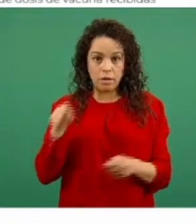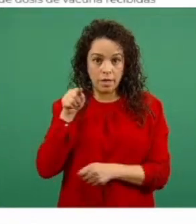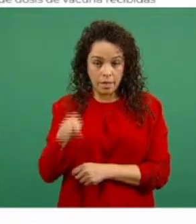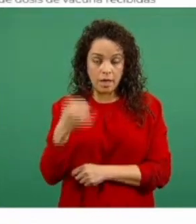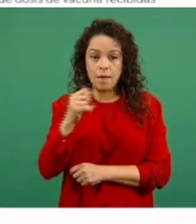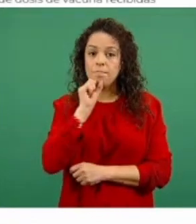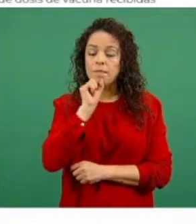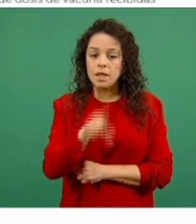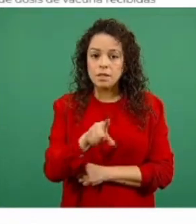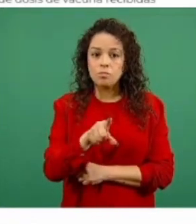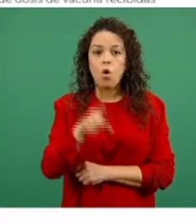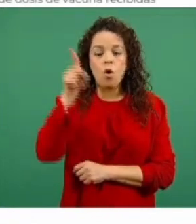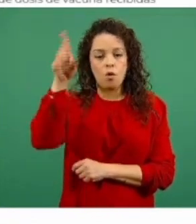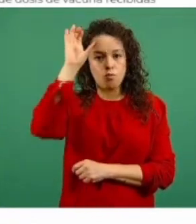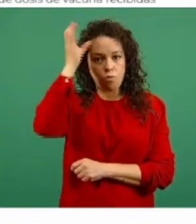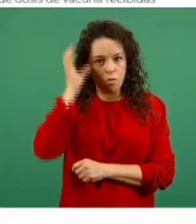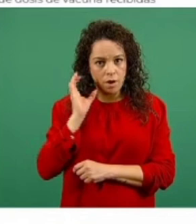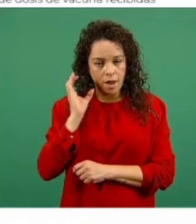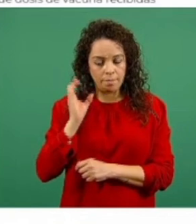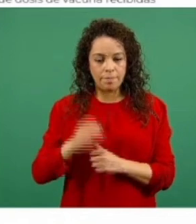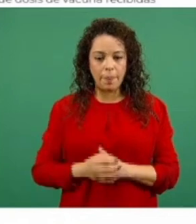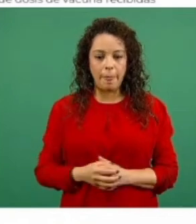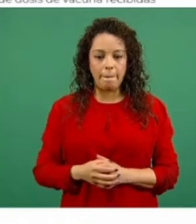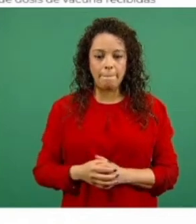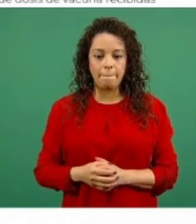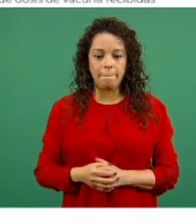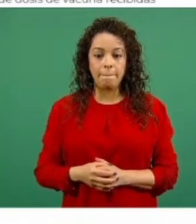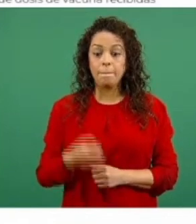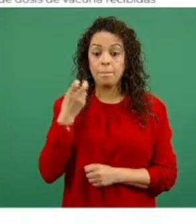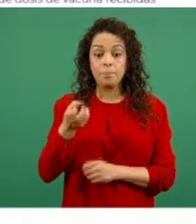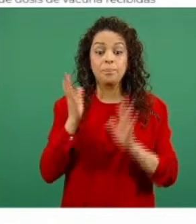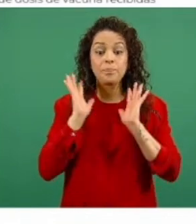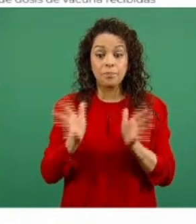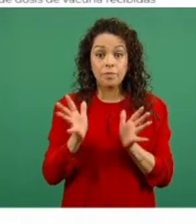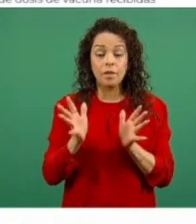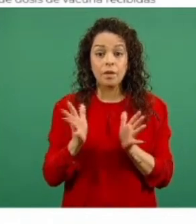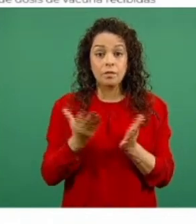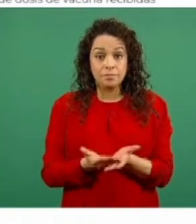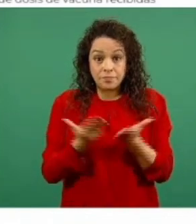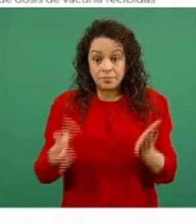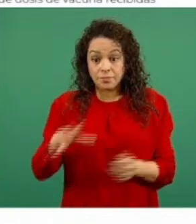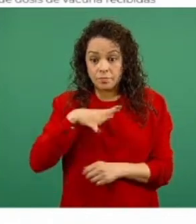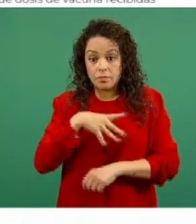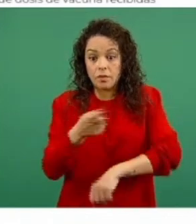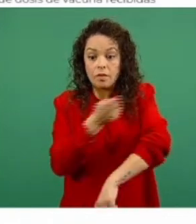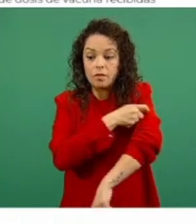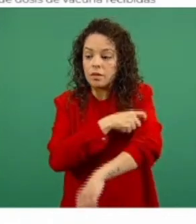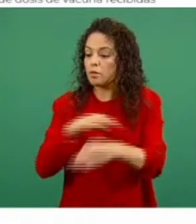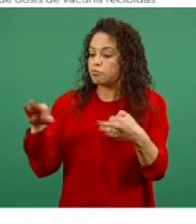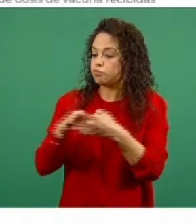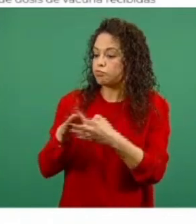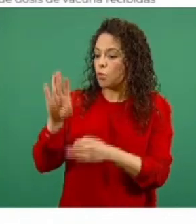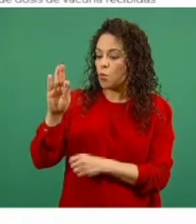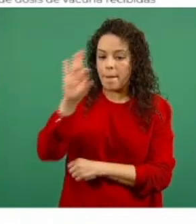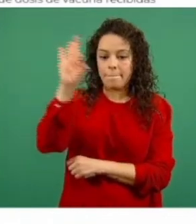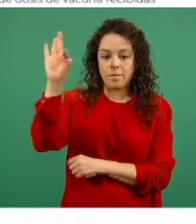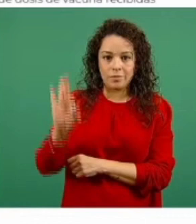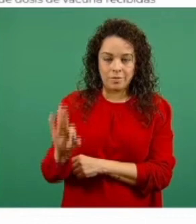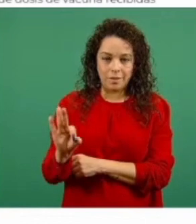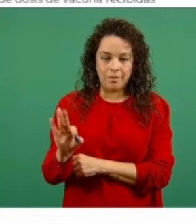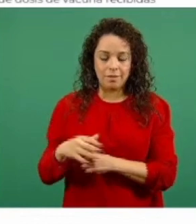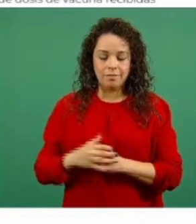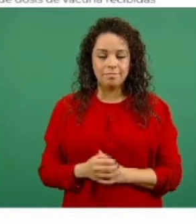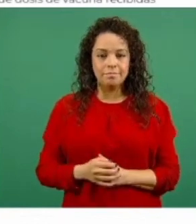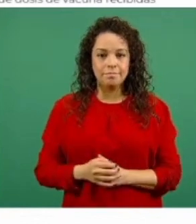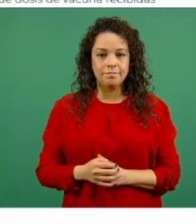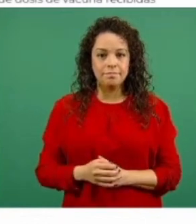como en Coahuila. Y de esta llevamos ya aplicado el día de hoy cerca del 40%, y la idea es